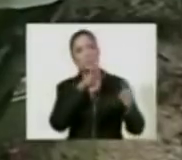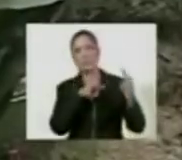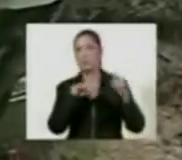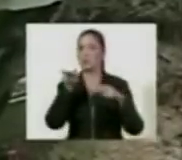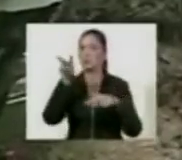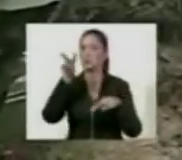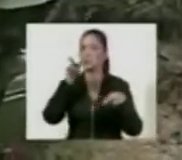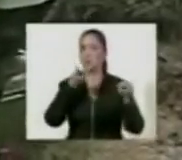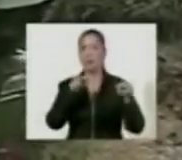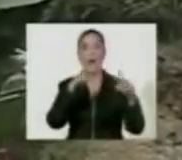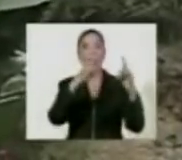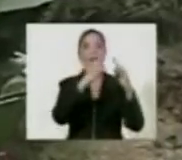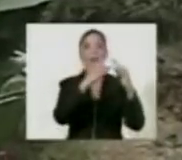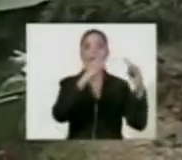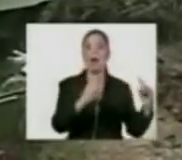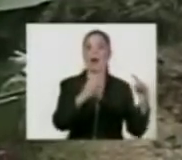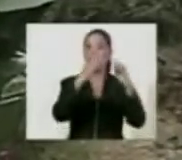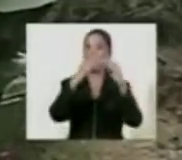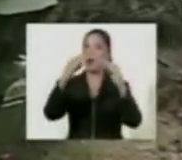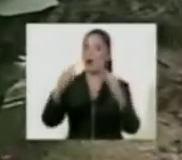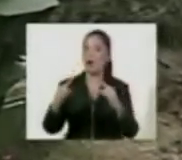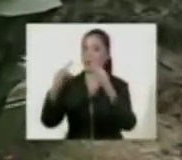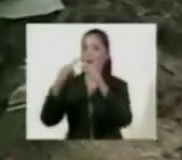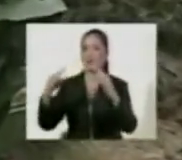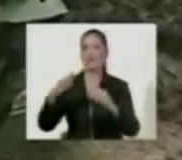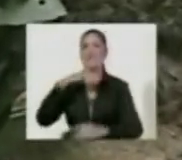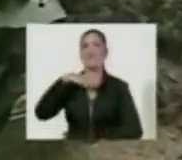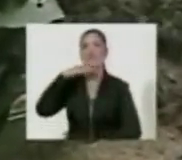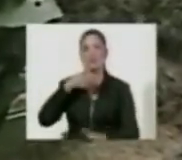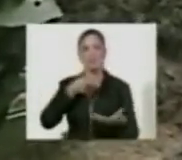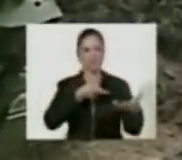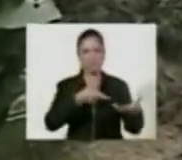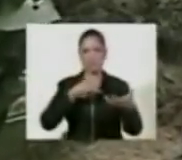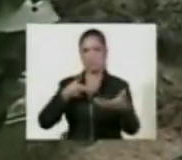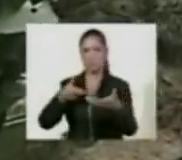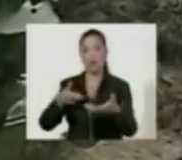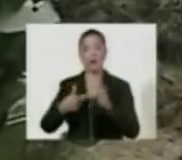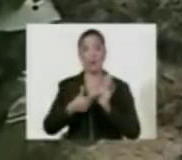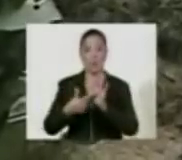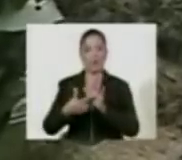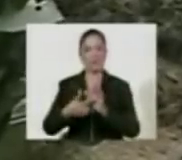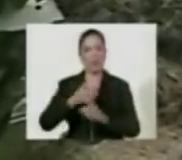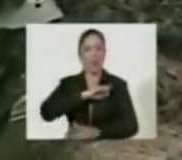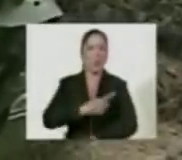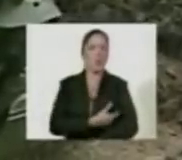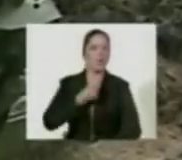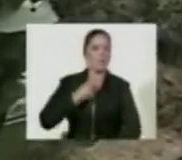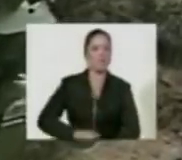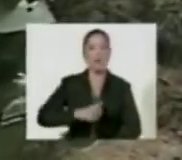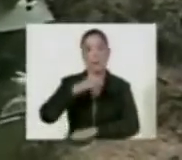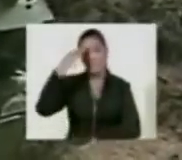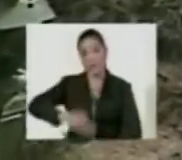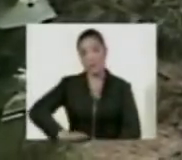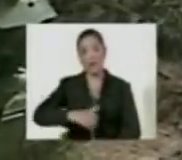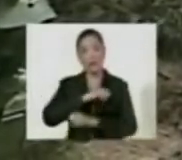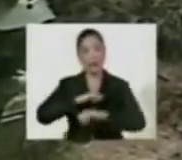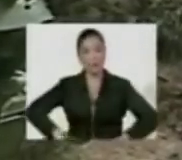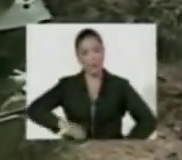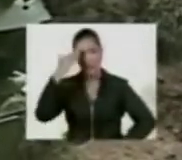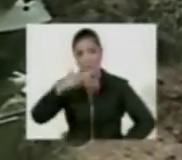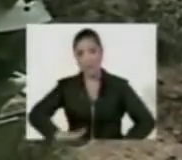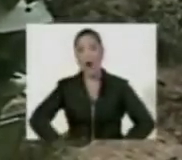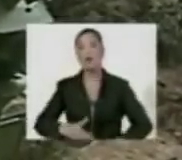las carpas dispuestas con el armamento que da a conocer el poderío militar de la Fuerza Armada Nacional Bolivariana como parte